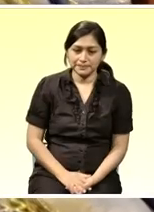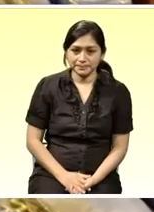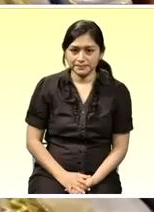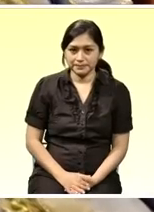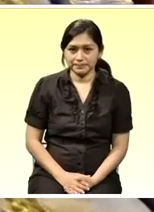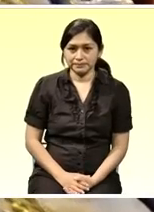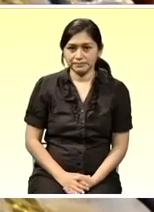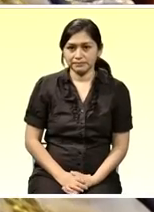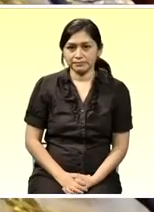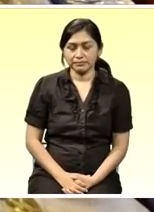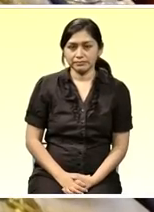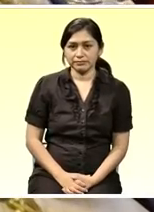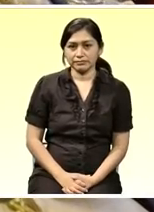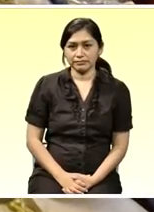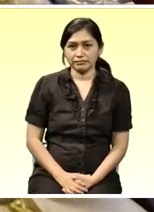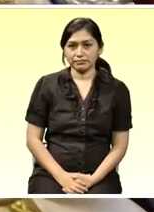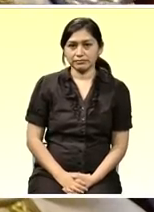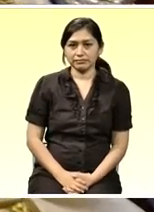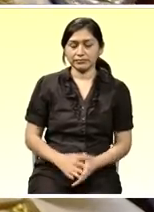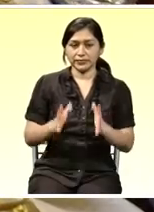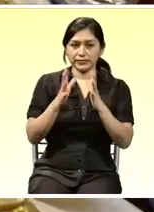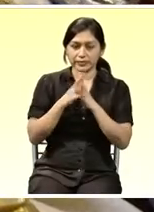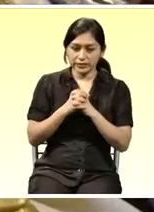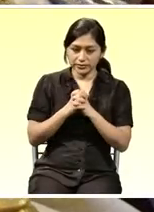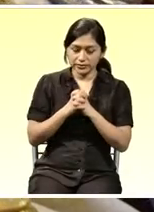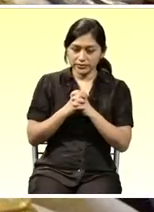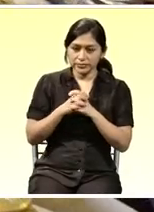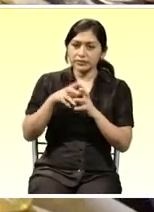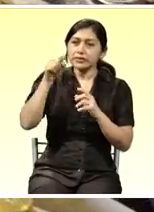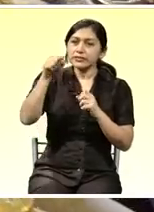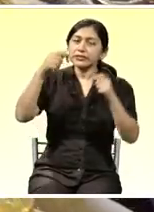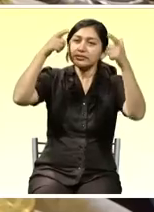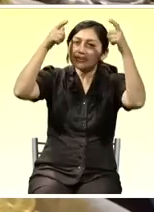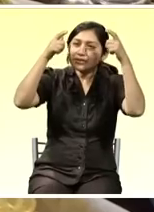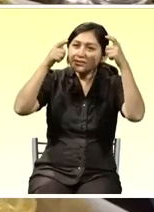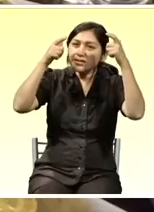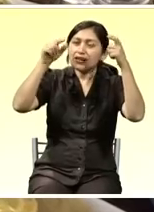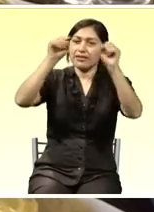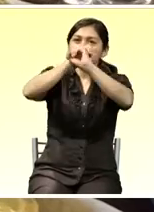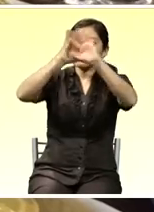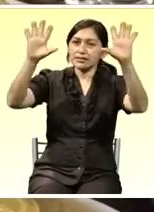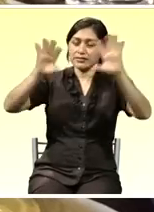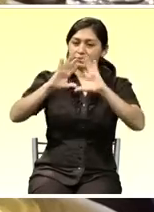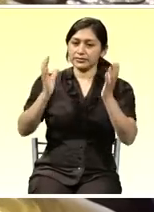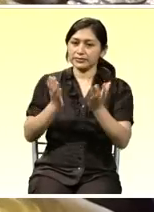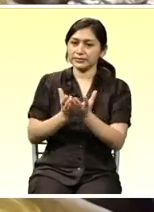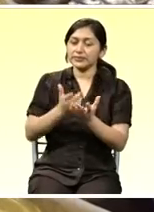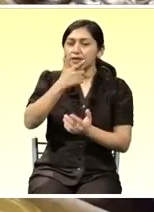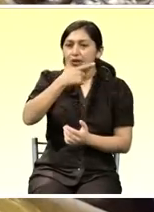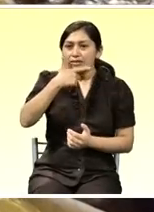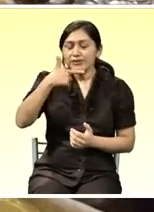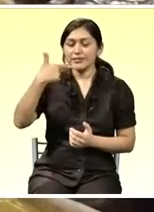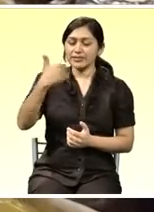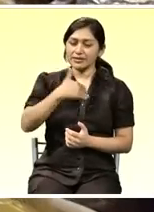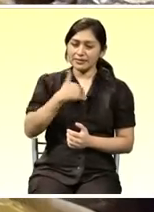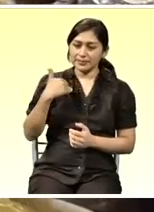novena. Oración. Soberana emperatriz de los cielos y la tierra, dulcísima madre